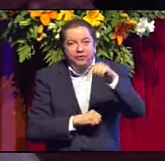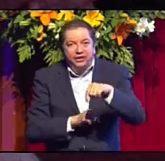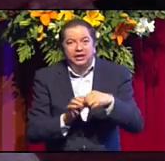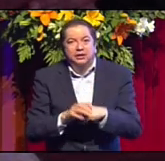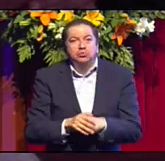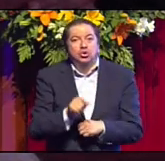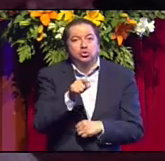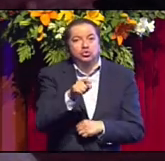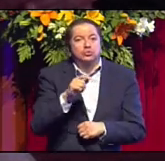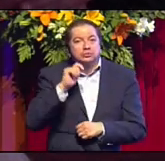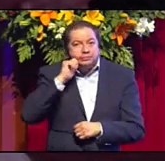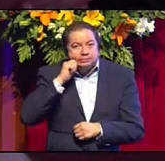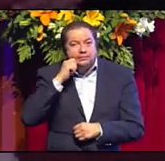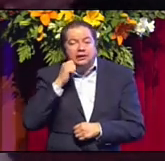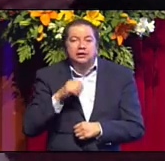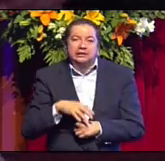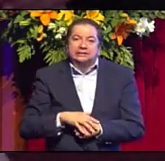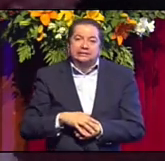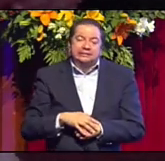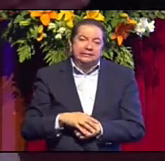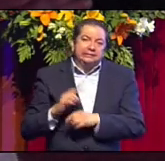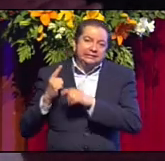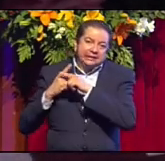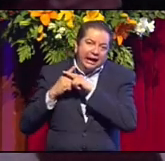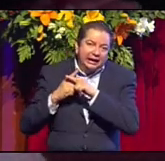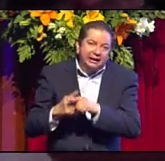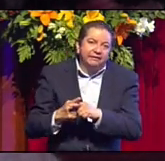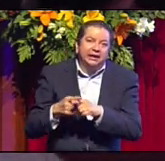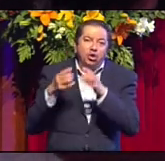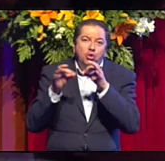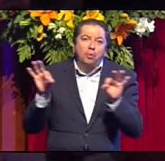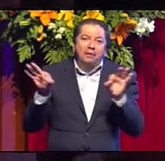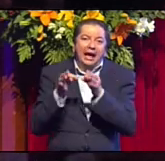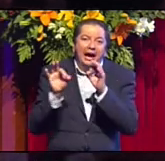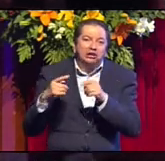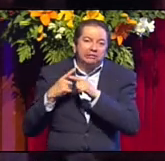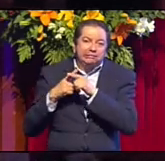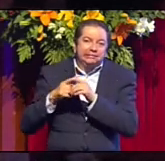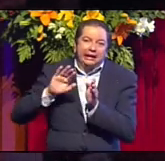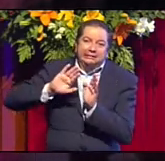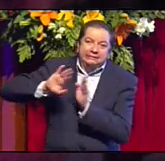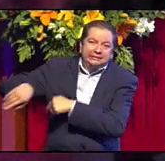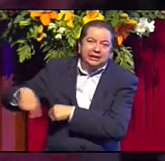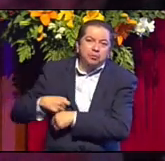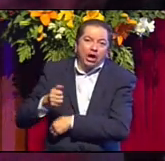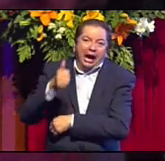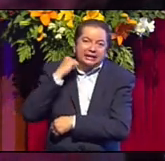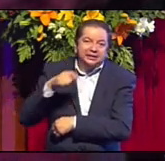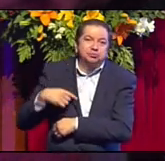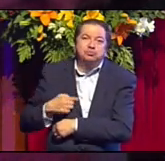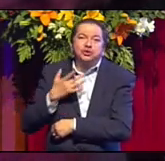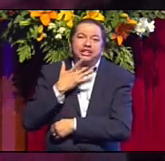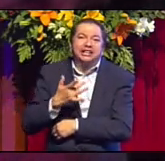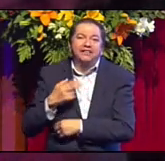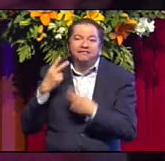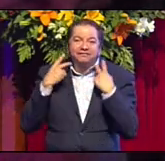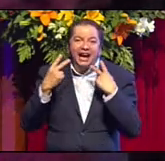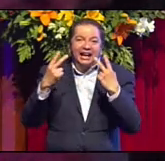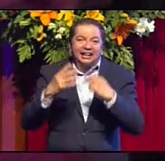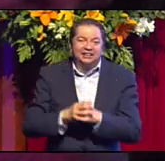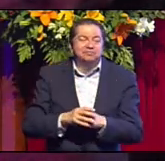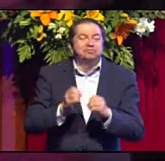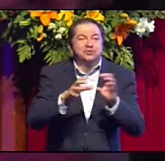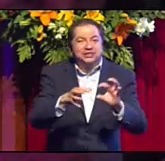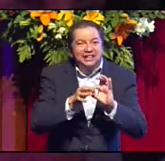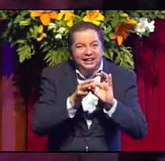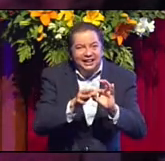que eso significó inclusive sacrificar el día de tu cumpleaños porque venías viajando, que fue el día de ayer, pero que hoy día estás con nosotros. Sergio, muchas